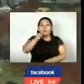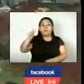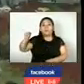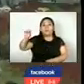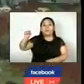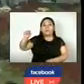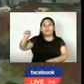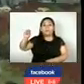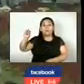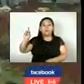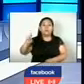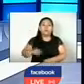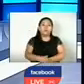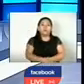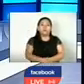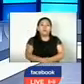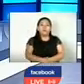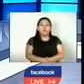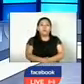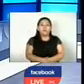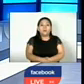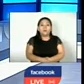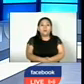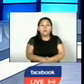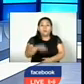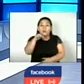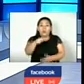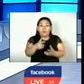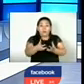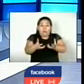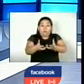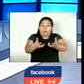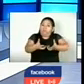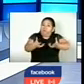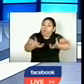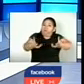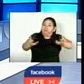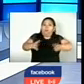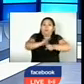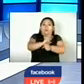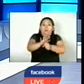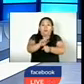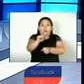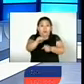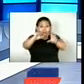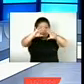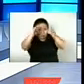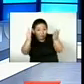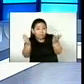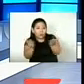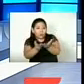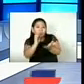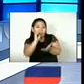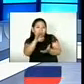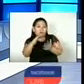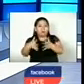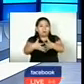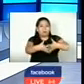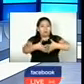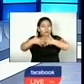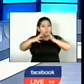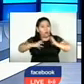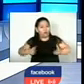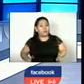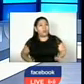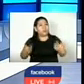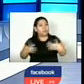Voz de América Quito y en medio del creciente número de contagios por coronavirus en el mundo el gobierno de Estados Unidos anunció